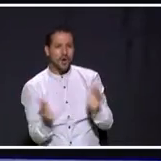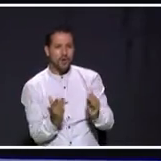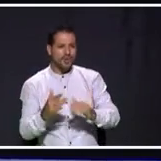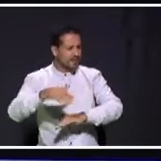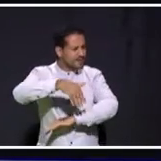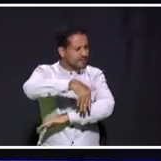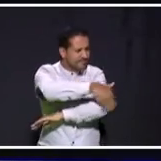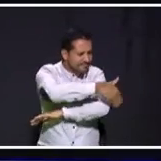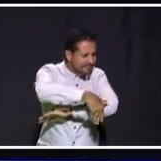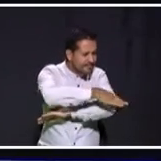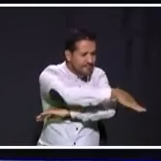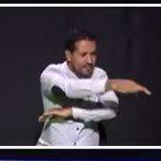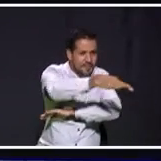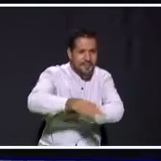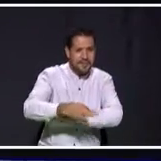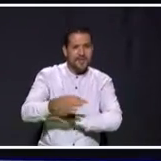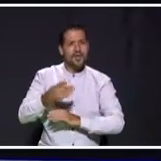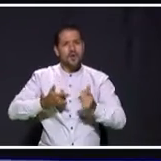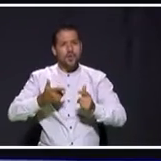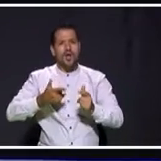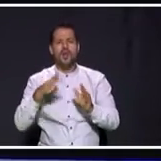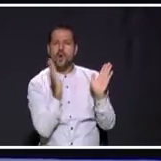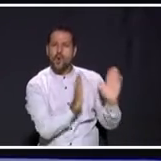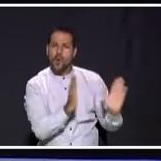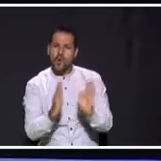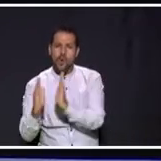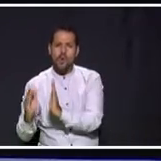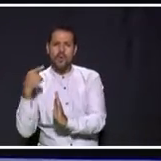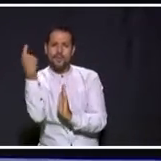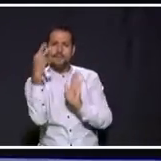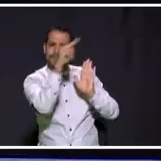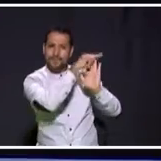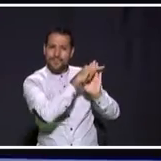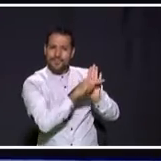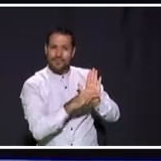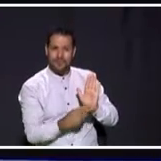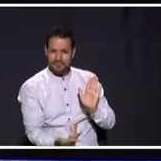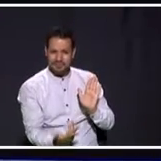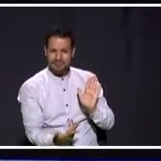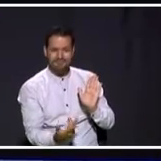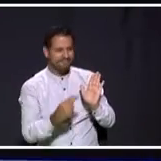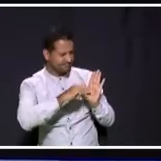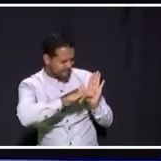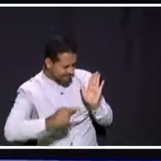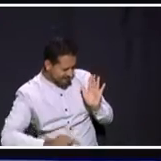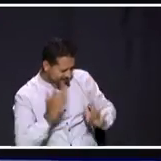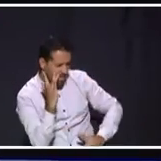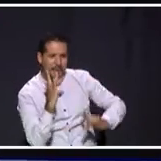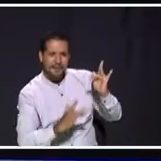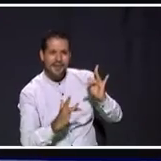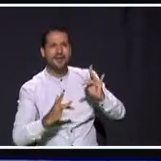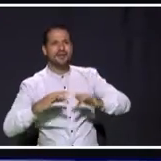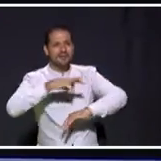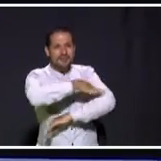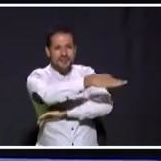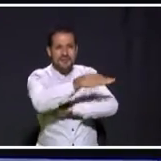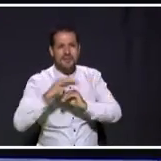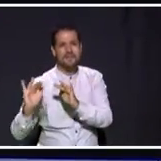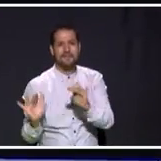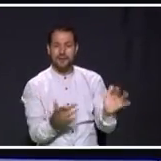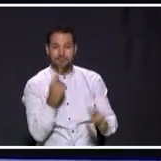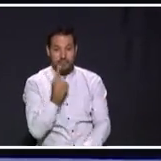diseñadas con criterios políticos y con criterios que no corresponden a los técnicos a los geográficos oa los útiles lo